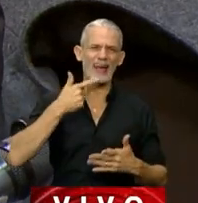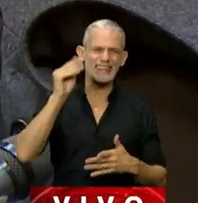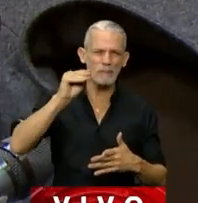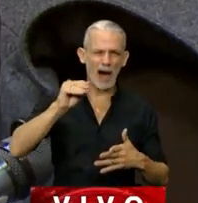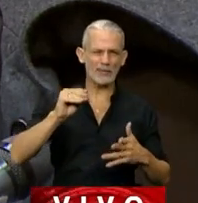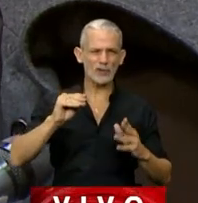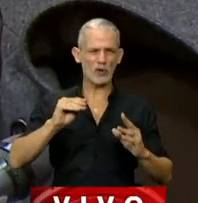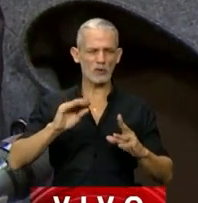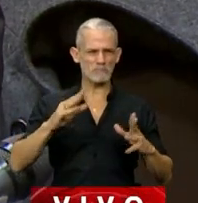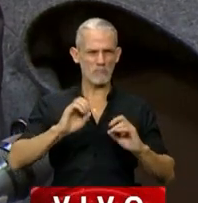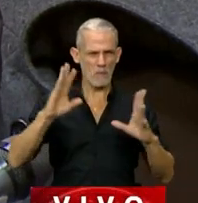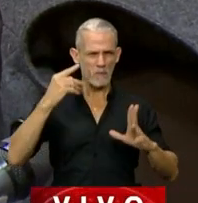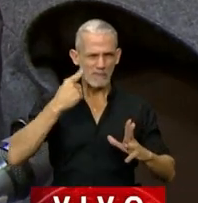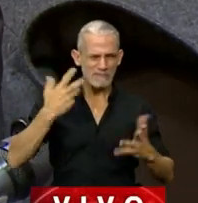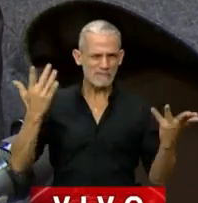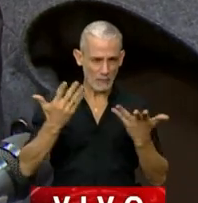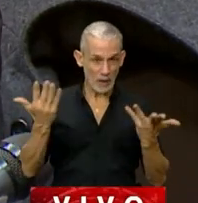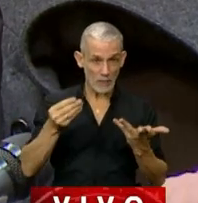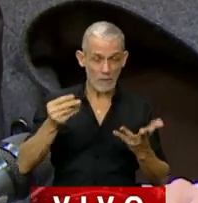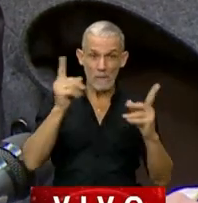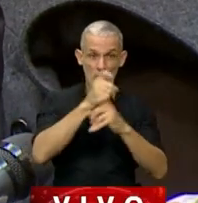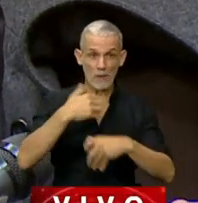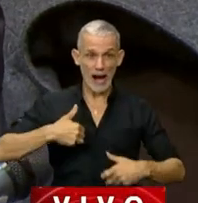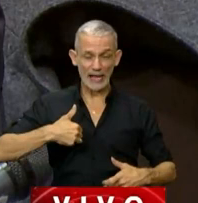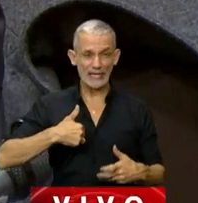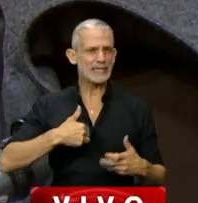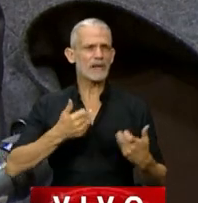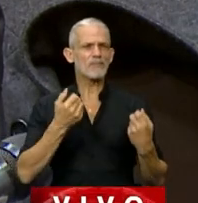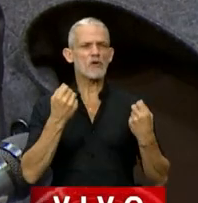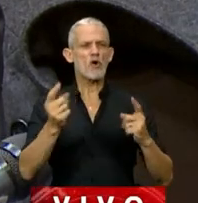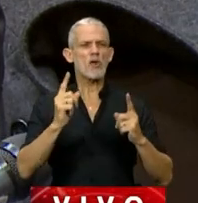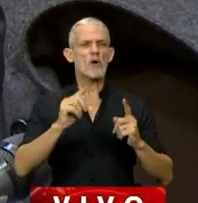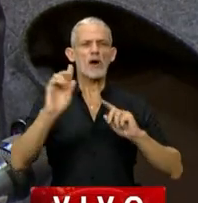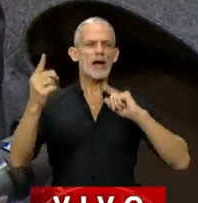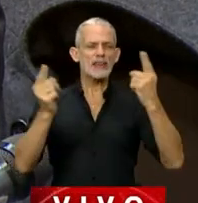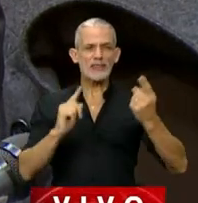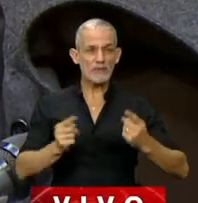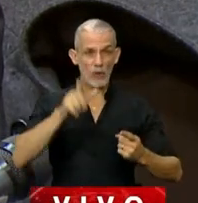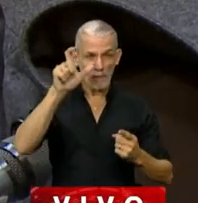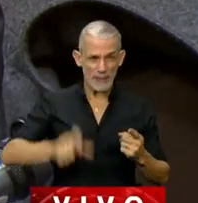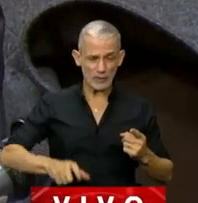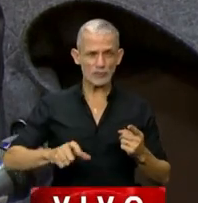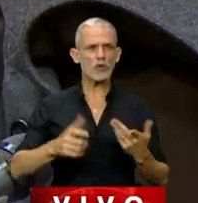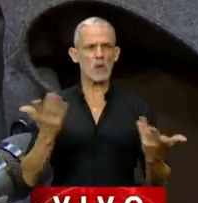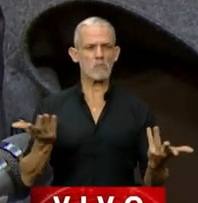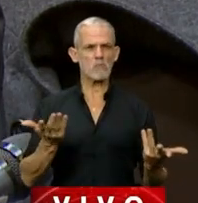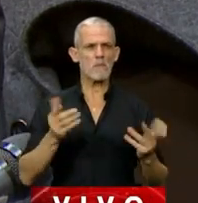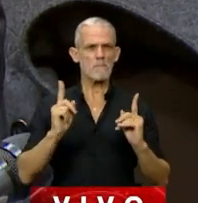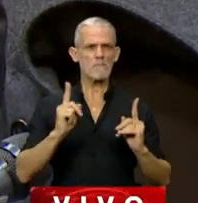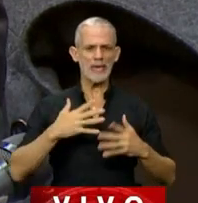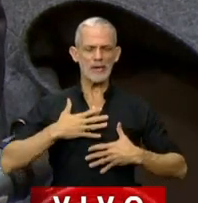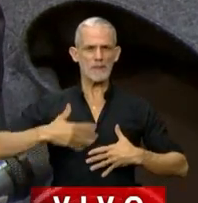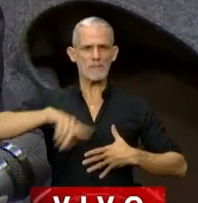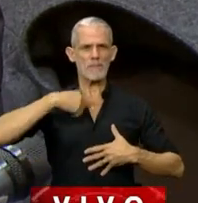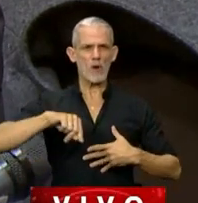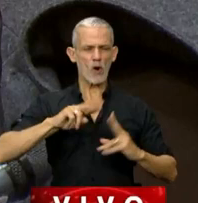pero es que el gran problema de la Argentina es que no permitimos que el individuo se yerga sobre sí mismo,